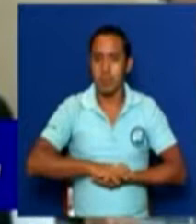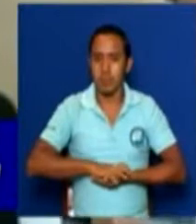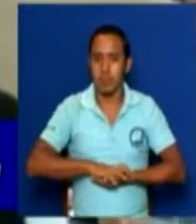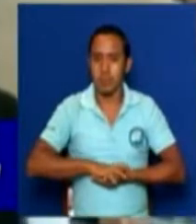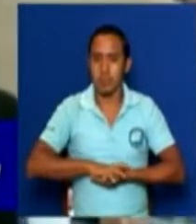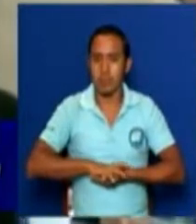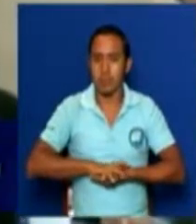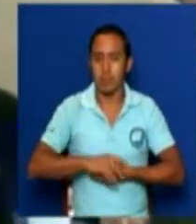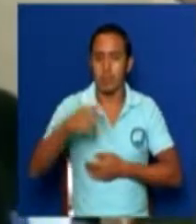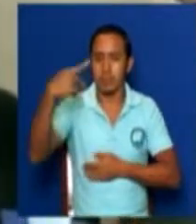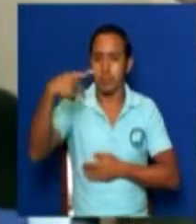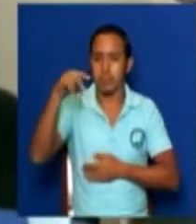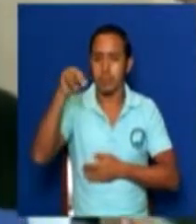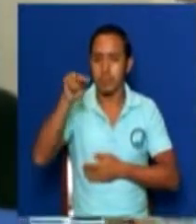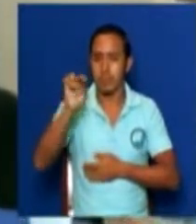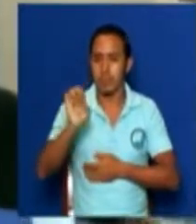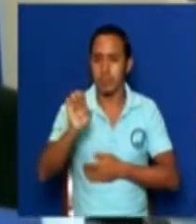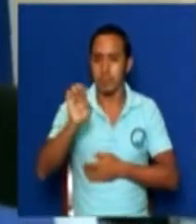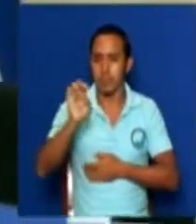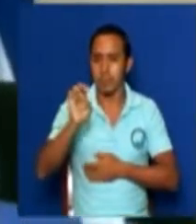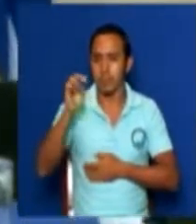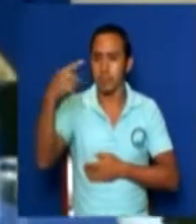El PNUD hizo un estudio